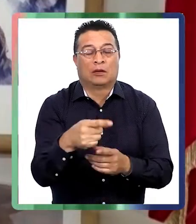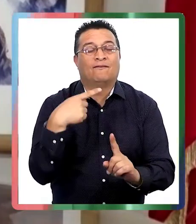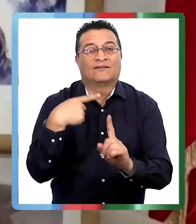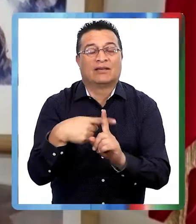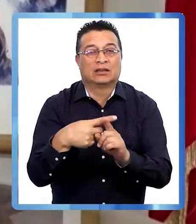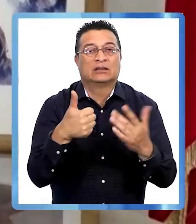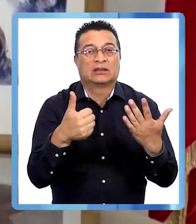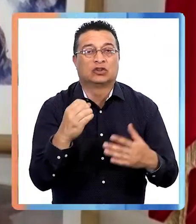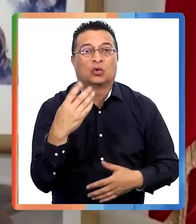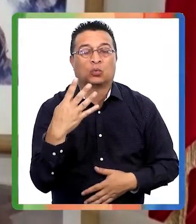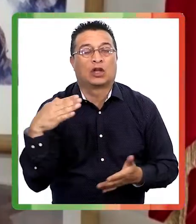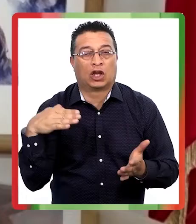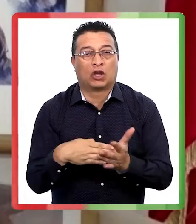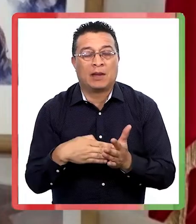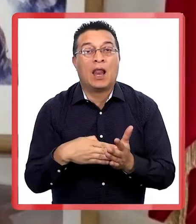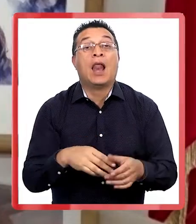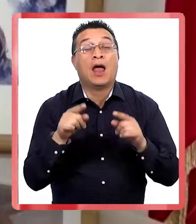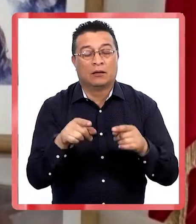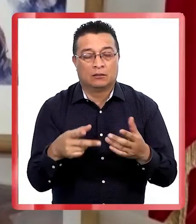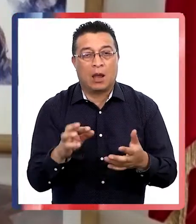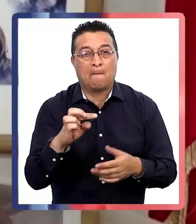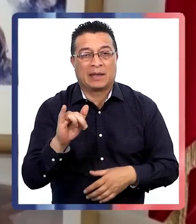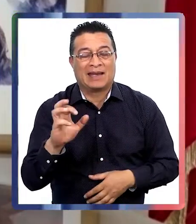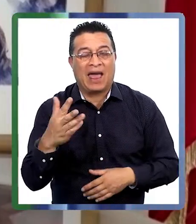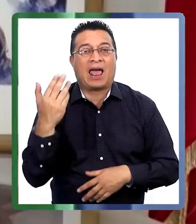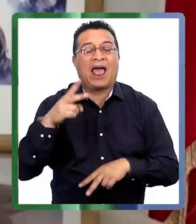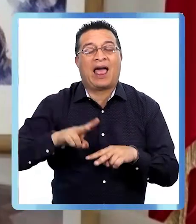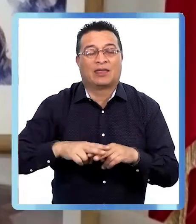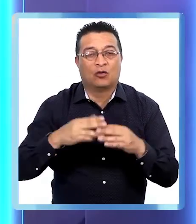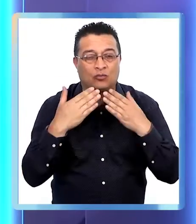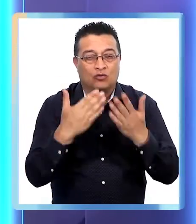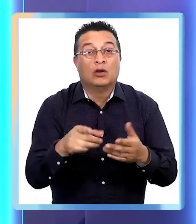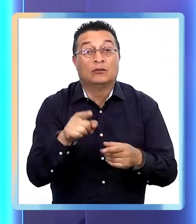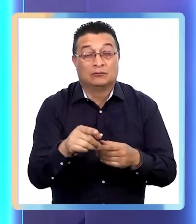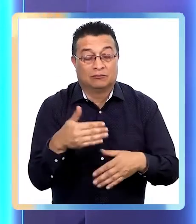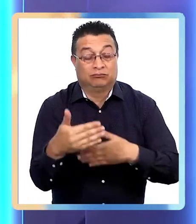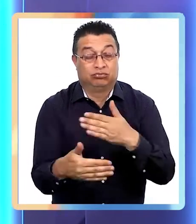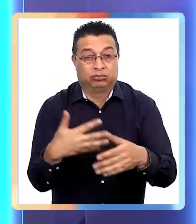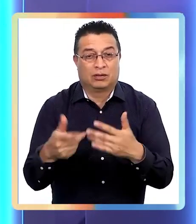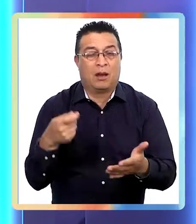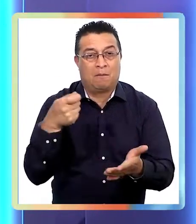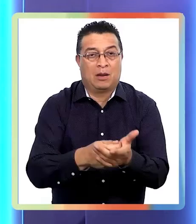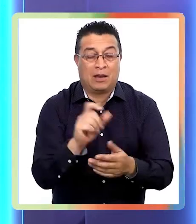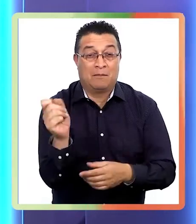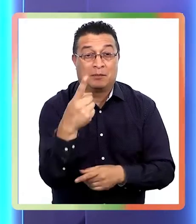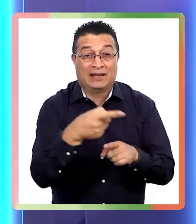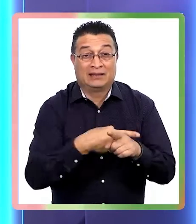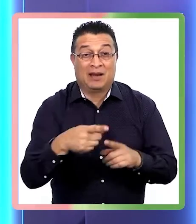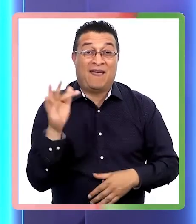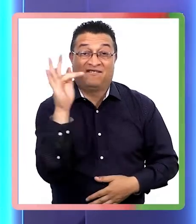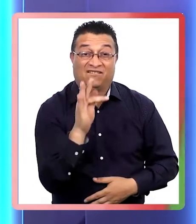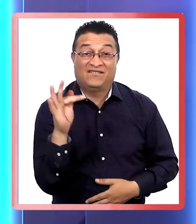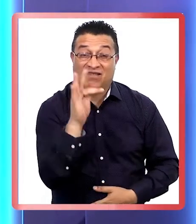nuevo de beneficiarios de 604.000 que no estaban recibiendo la ayuda del antiguo pilar solidario. Ya comenzaron los pagos, decía yo, en la primera semana